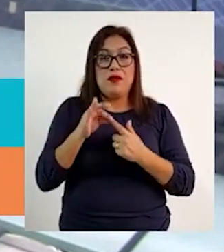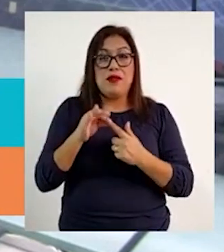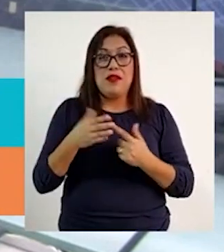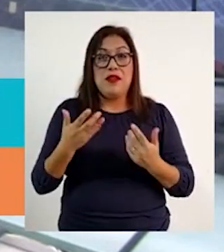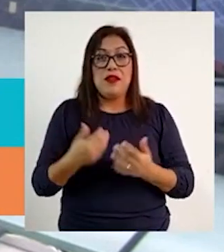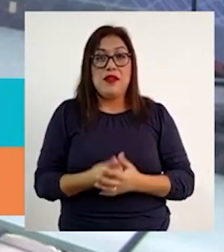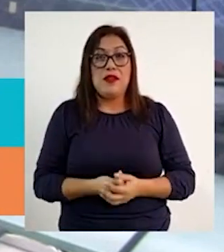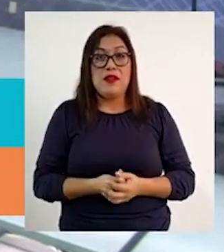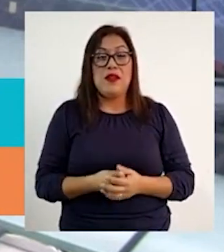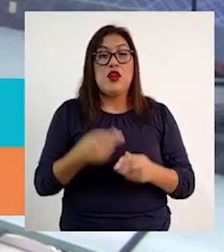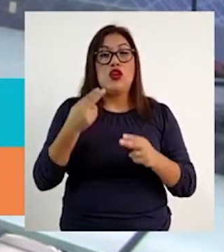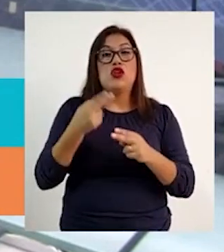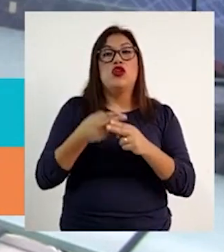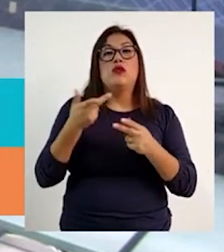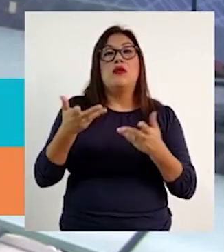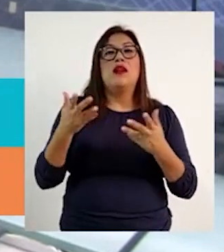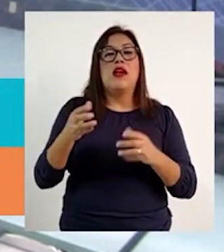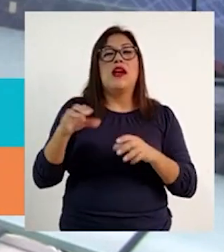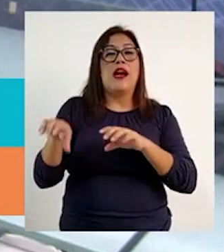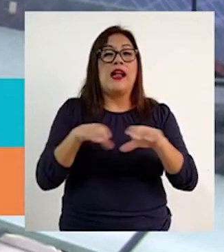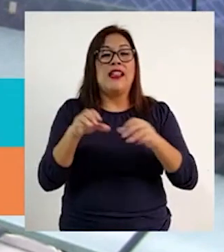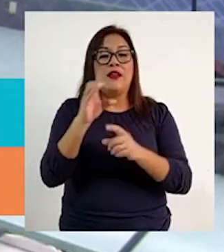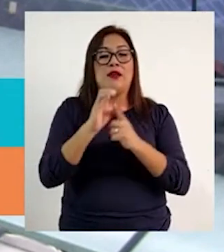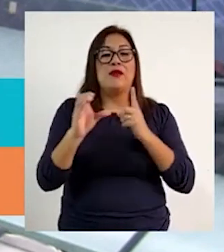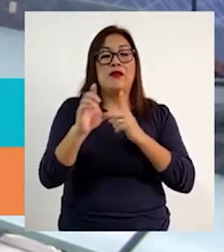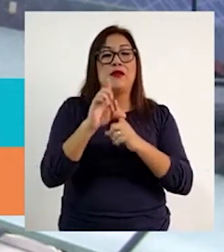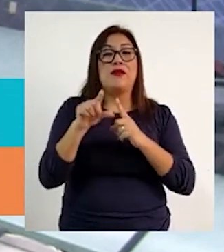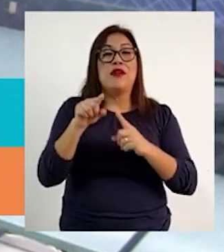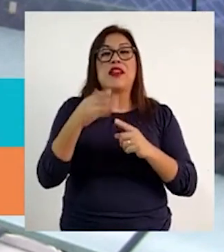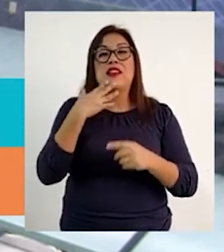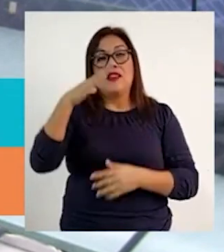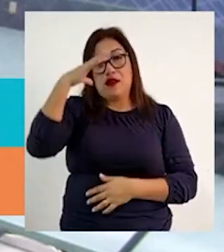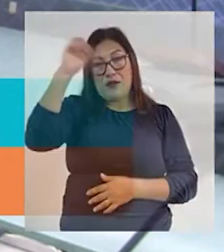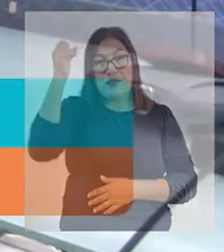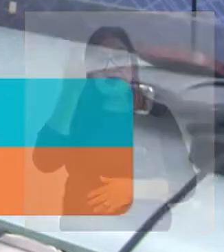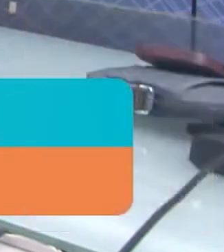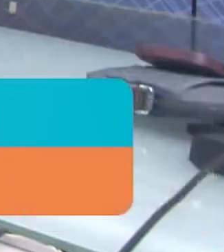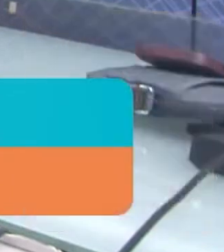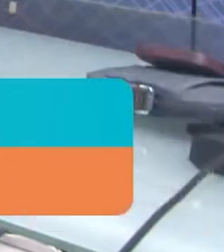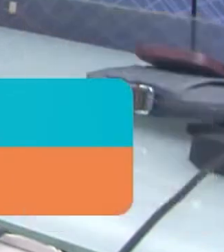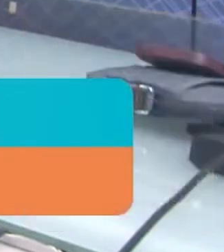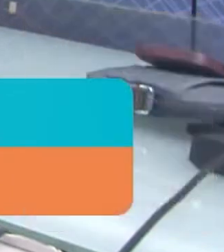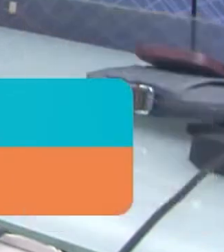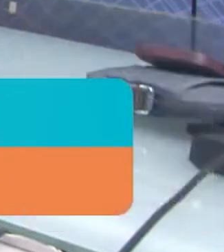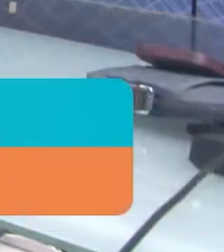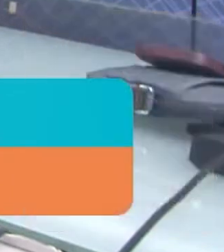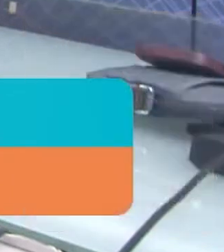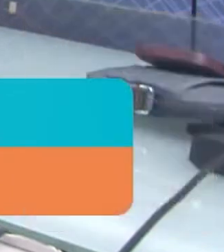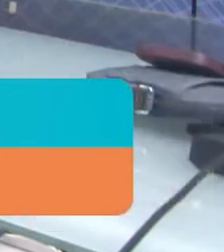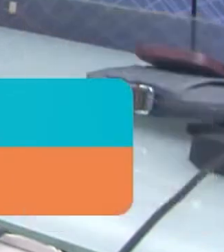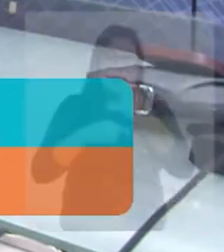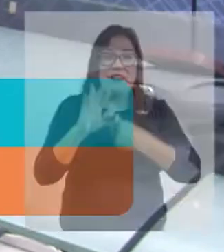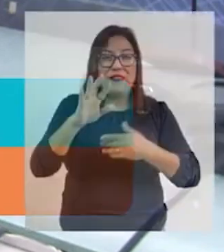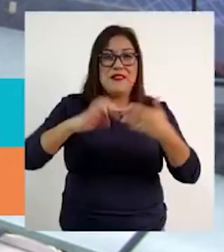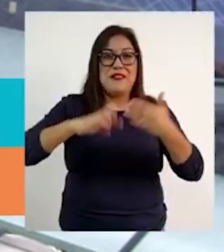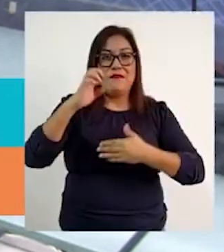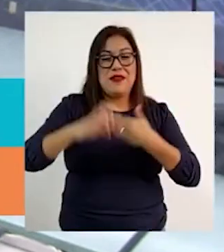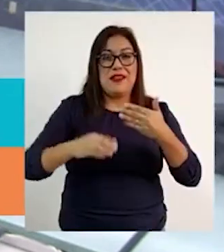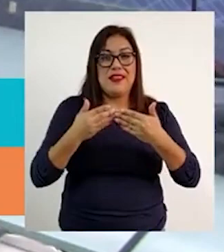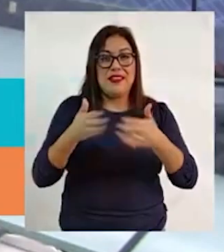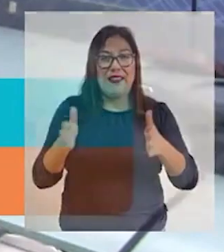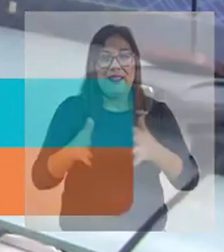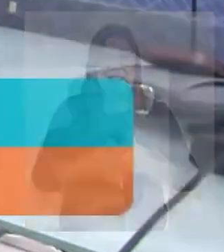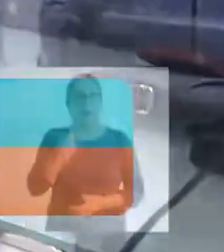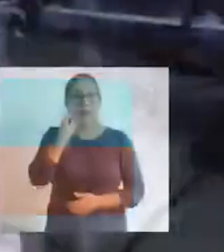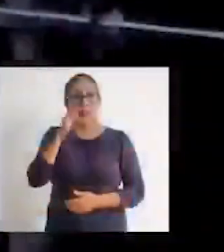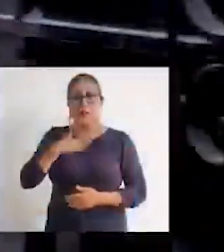esta actividad cultural que está promoviendo la Embajada de Estados Unidos. Claro que sí, regresamos en su programa Sin